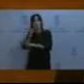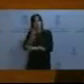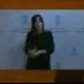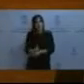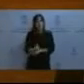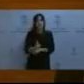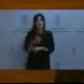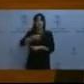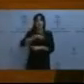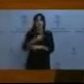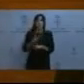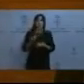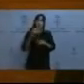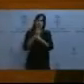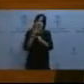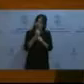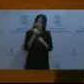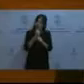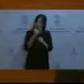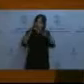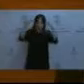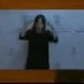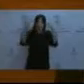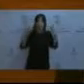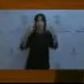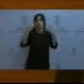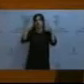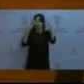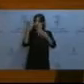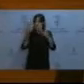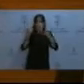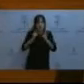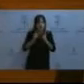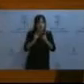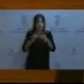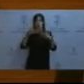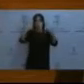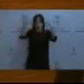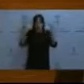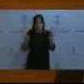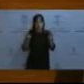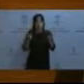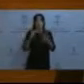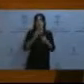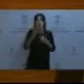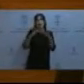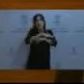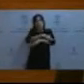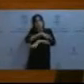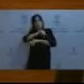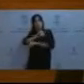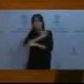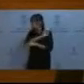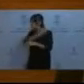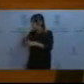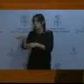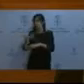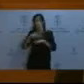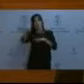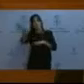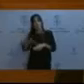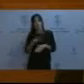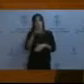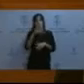la fauna salvaje, para los osos, los jabalís, los lobos, mientras su Gobierno mira para otra parte y echa balones fuera. Se siembra el maíz